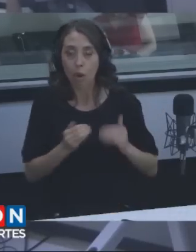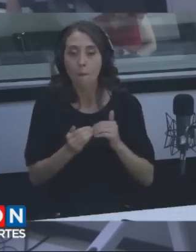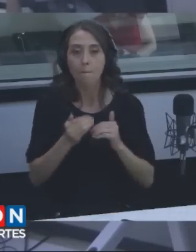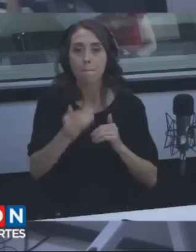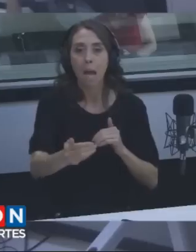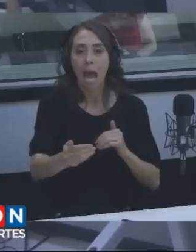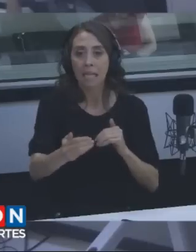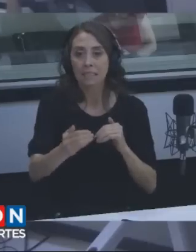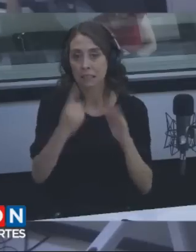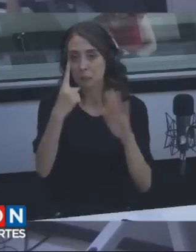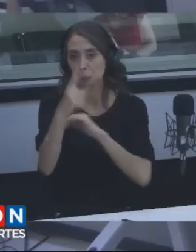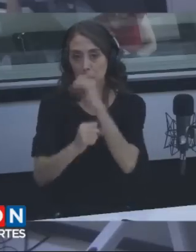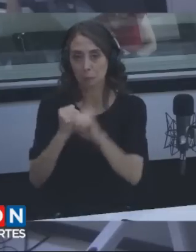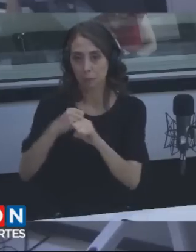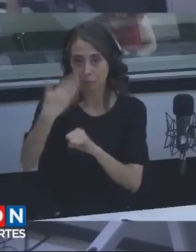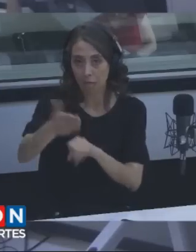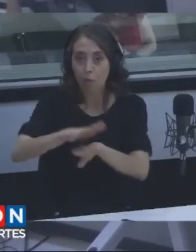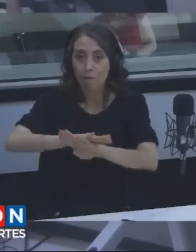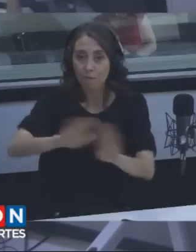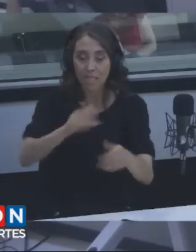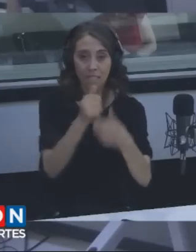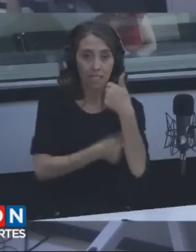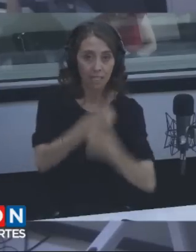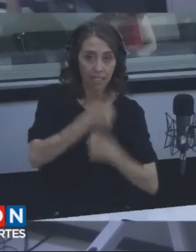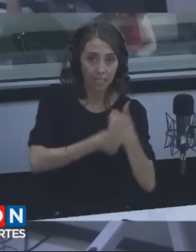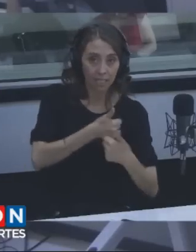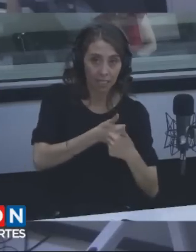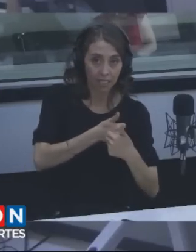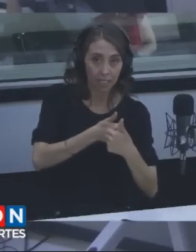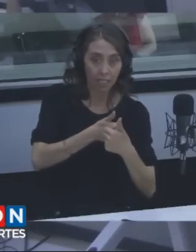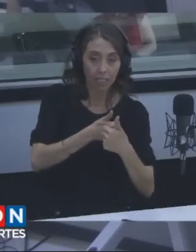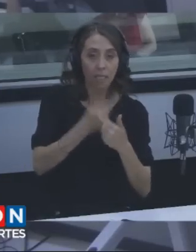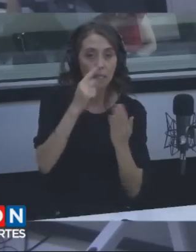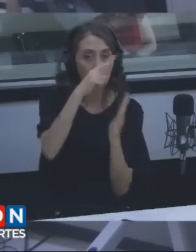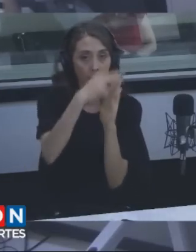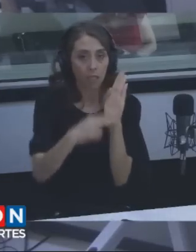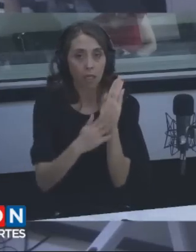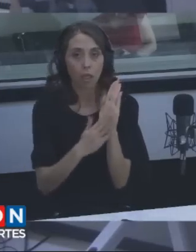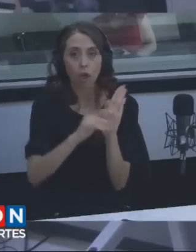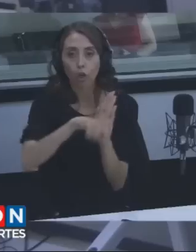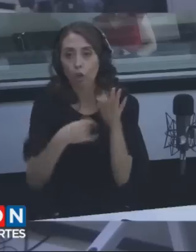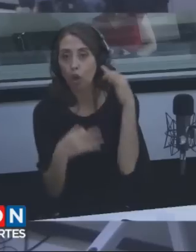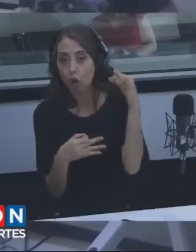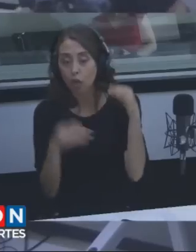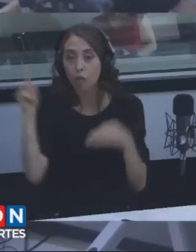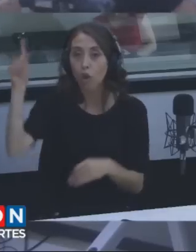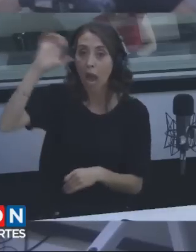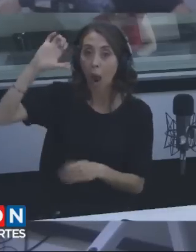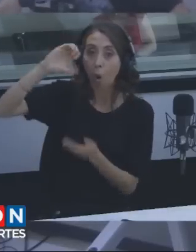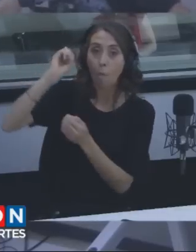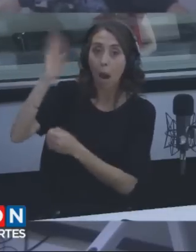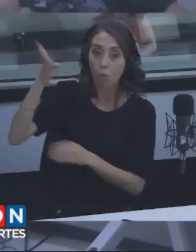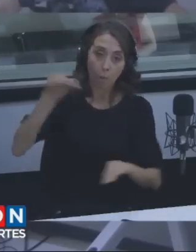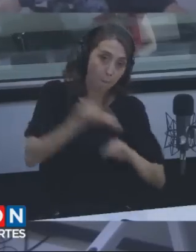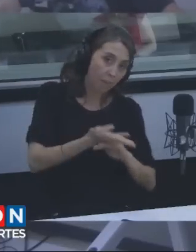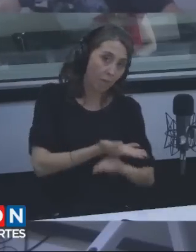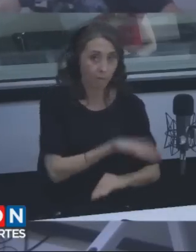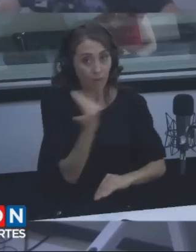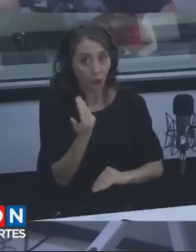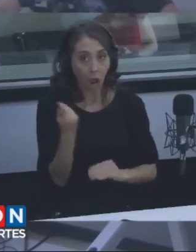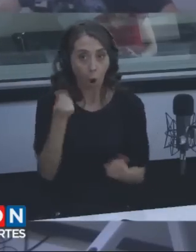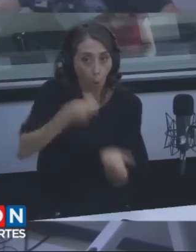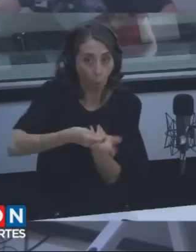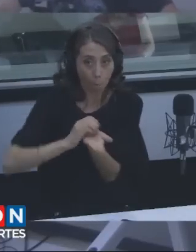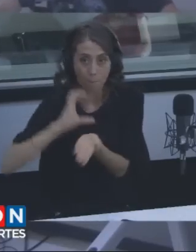temporada más, pero termina el torneo y se tiene que revisar el contrato, porque si de Europa lo piden o llega alguna oferta mejor,